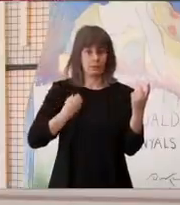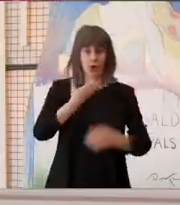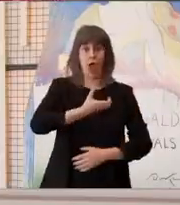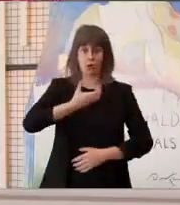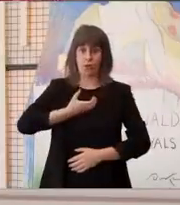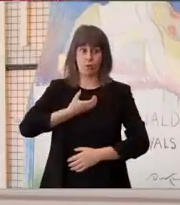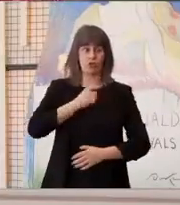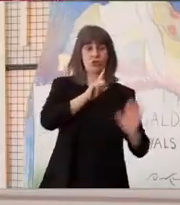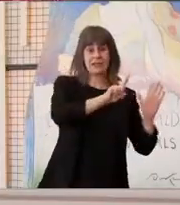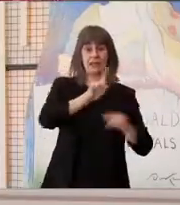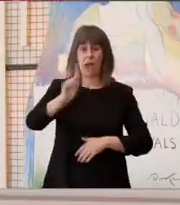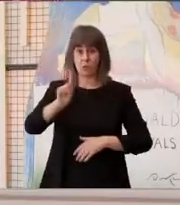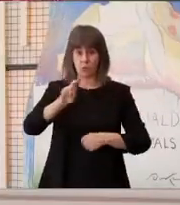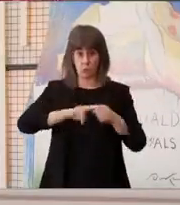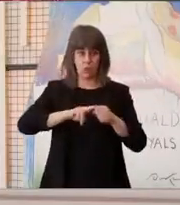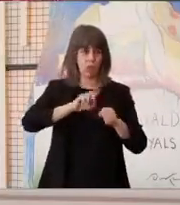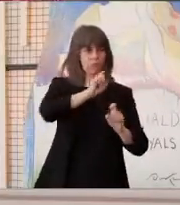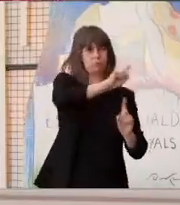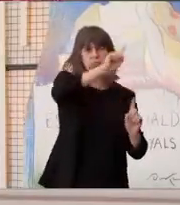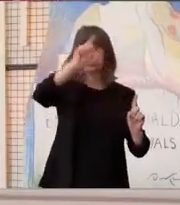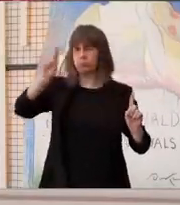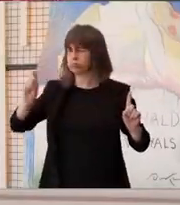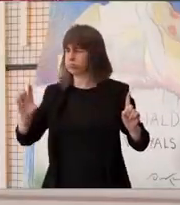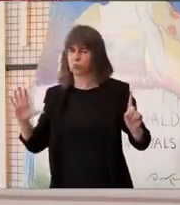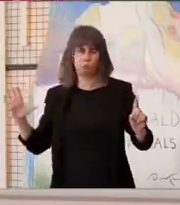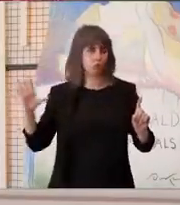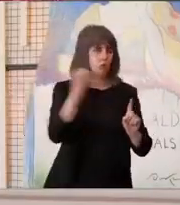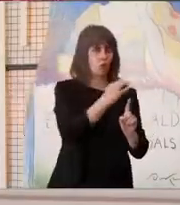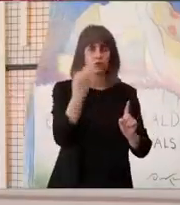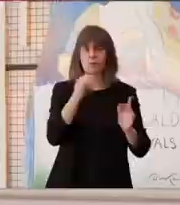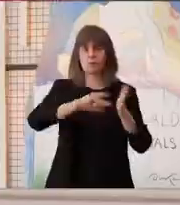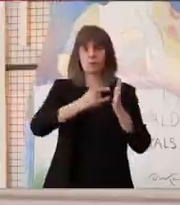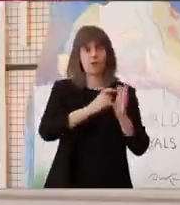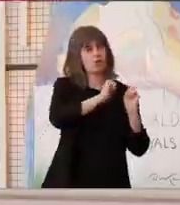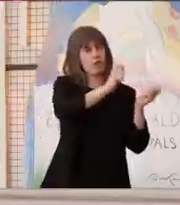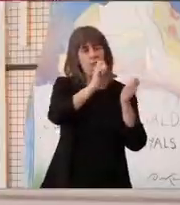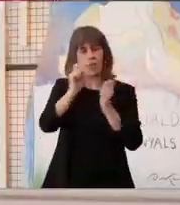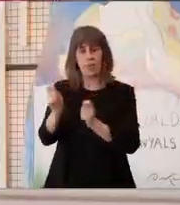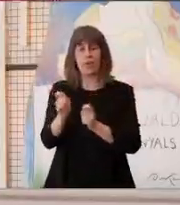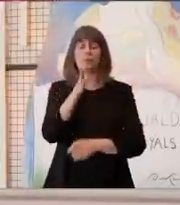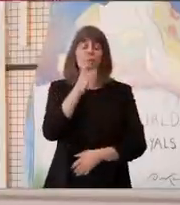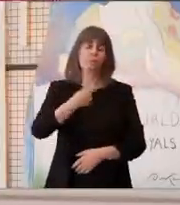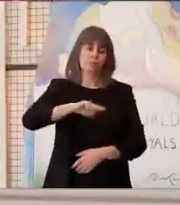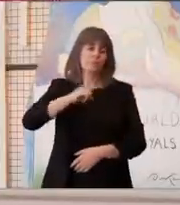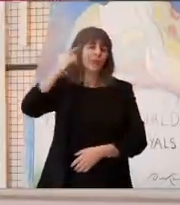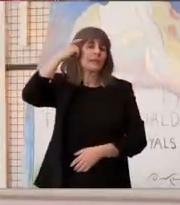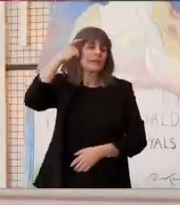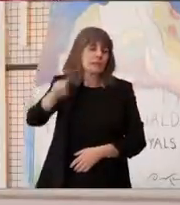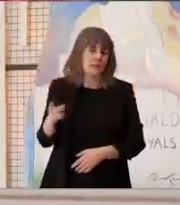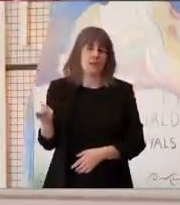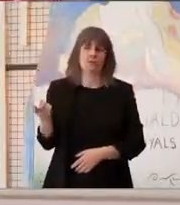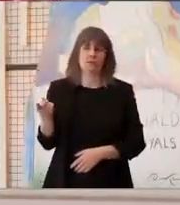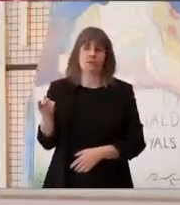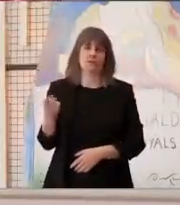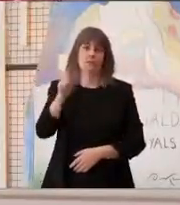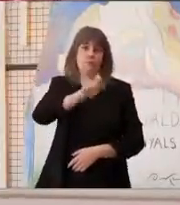de la provincia creando muchísimos proyectos porque somos conscientes Por una parte de que